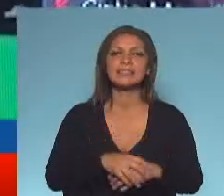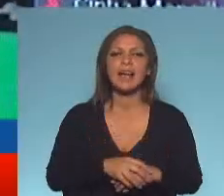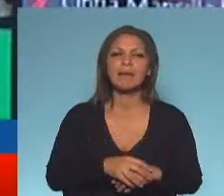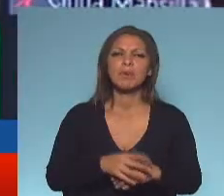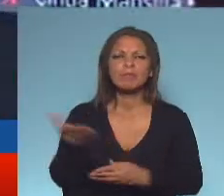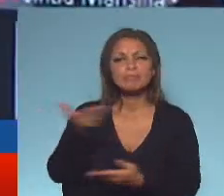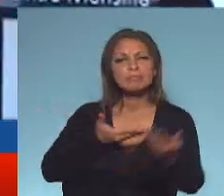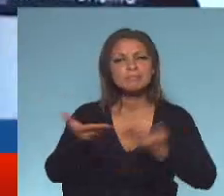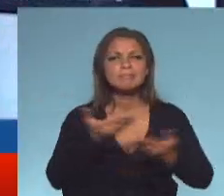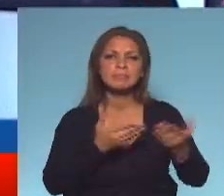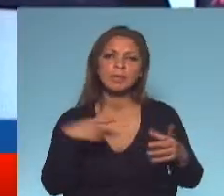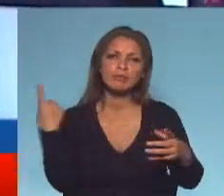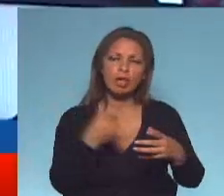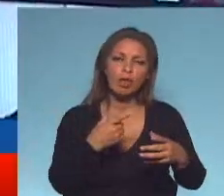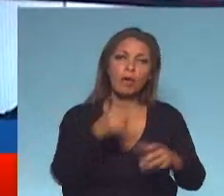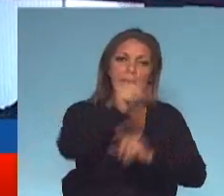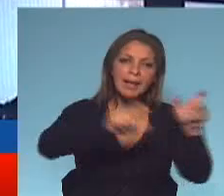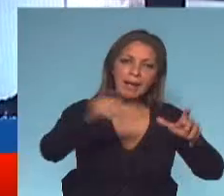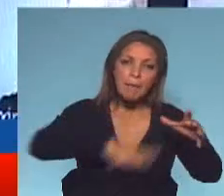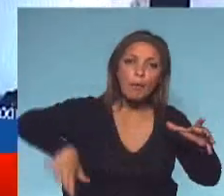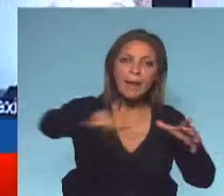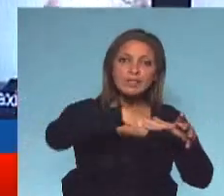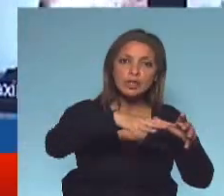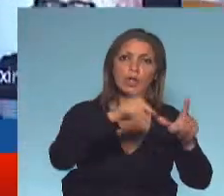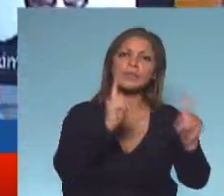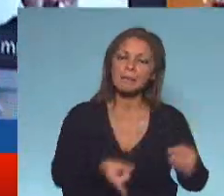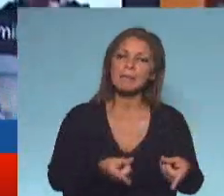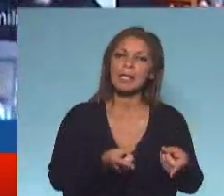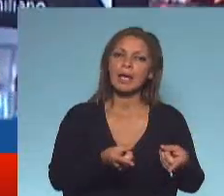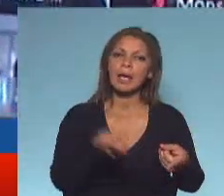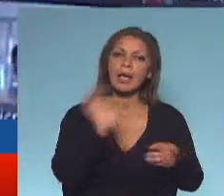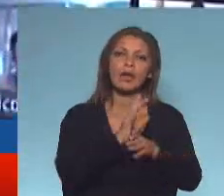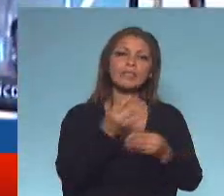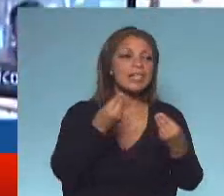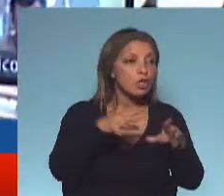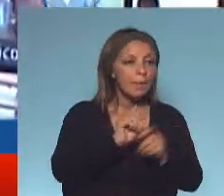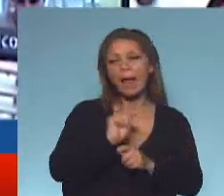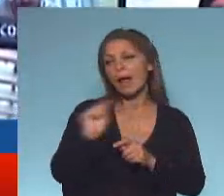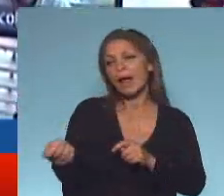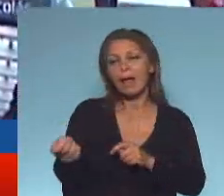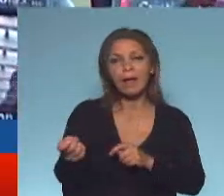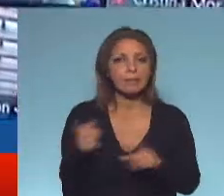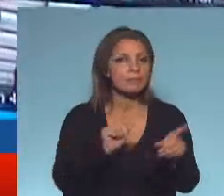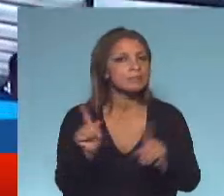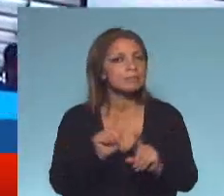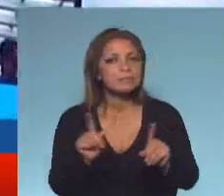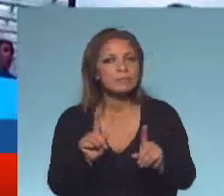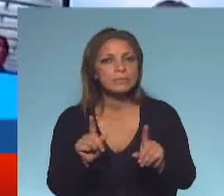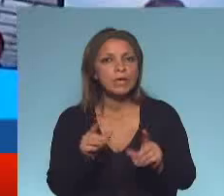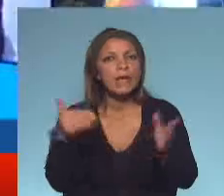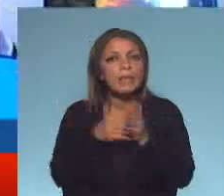cooperación masiva de nuestra población. No dar limosnas o lo que sobre, sino lo que